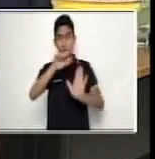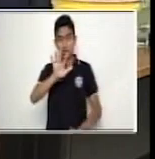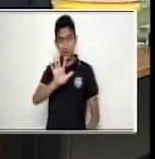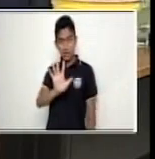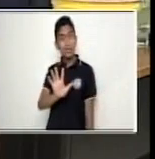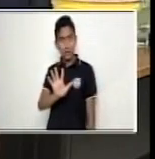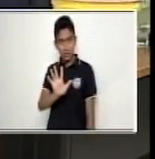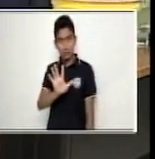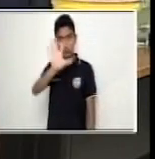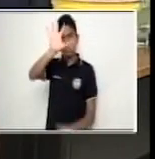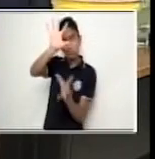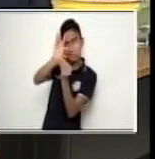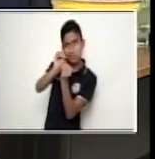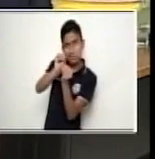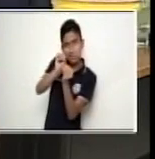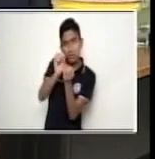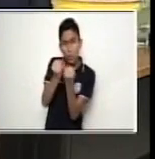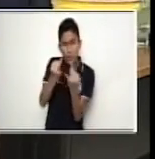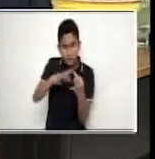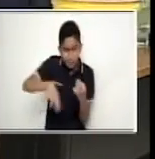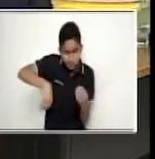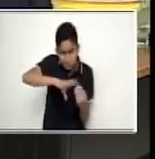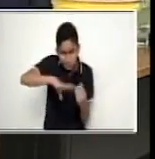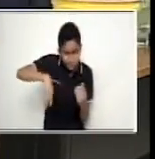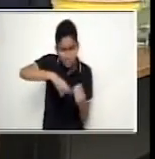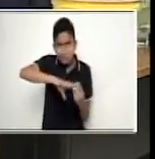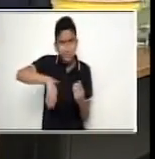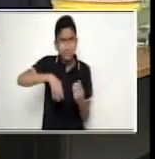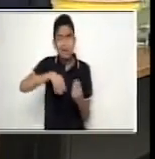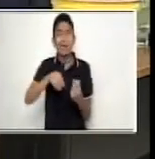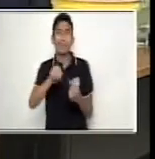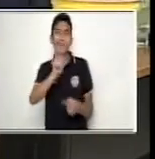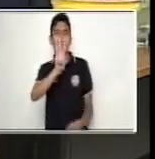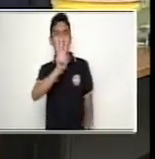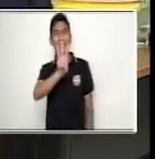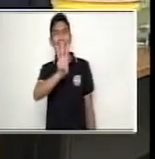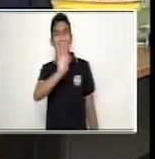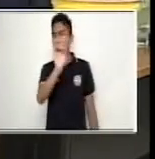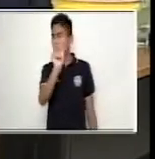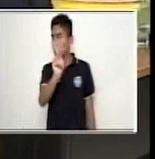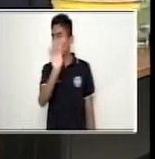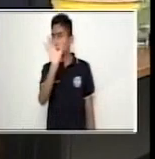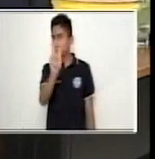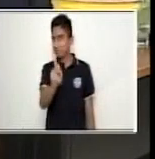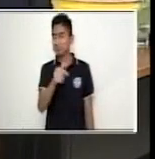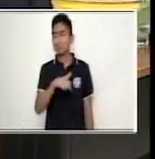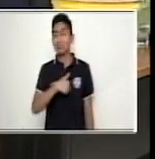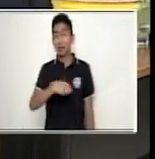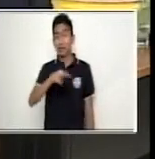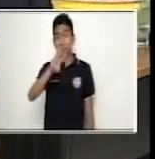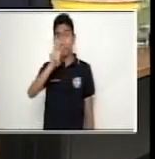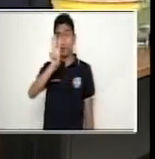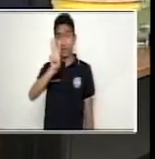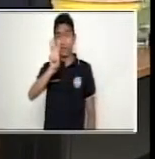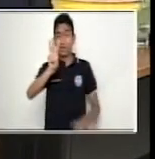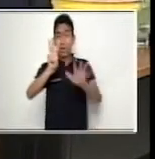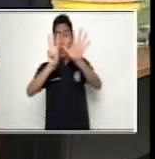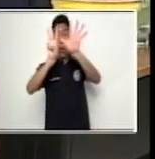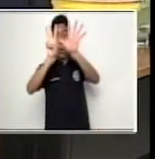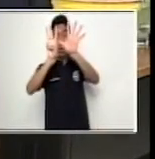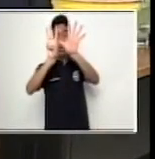y 5. ¿Cuántos te quedan? 3. Muy bien. La respuesta es